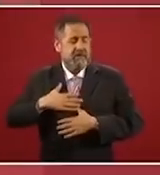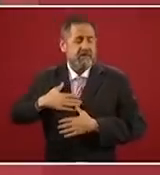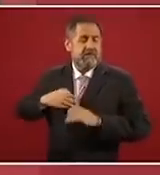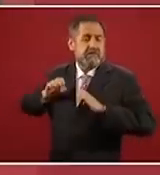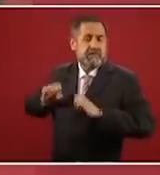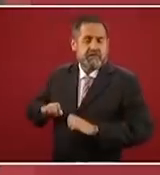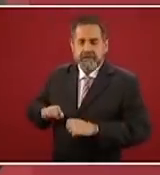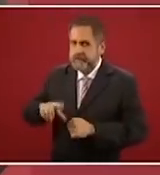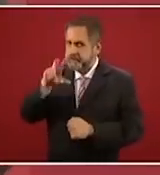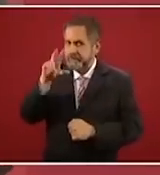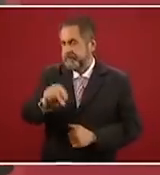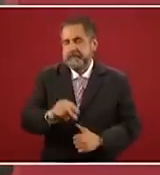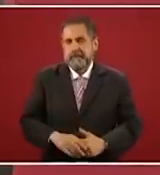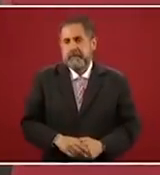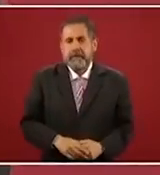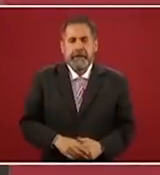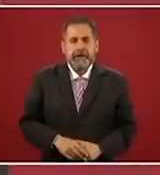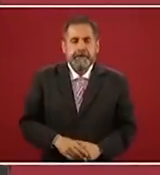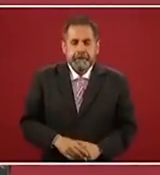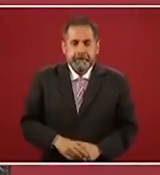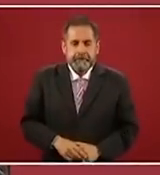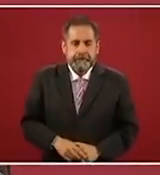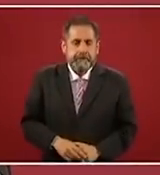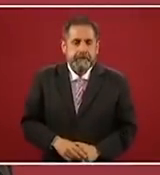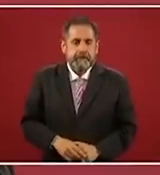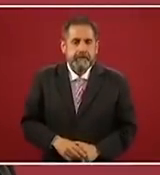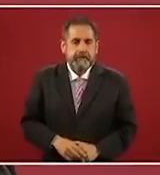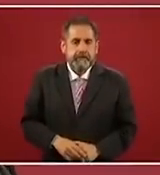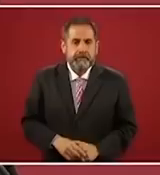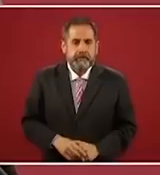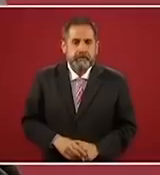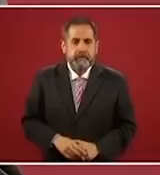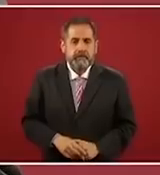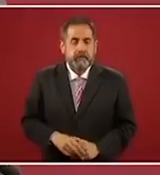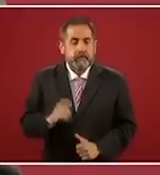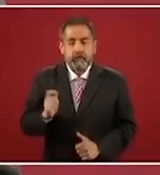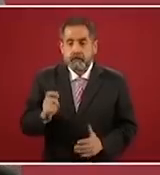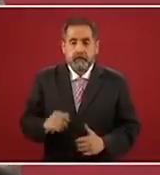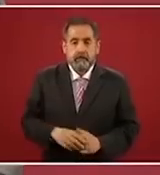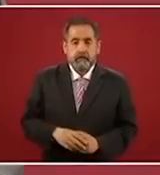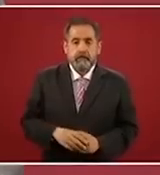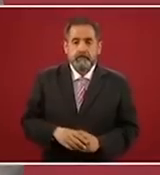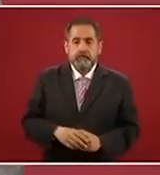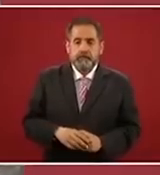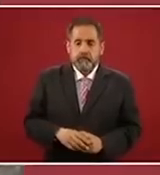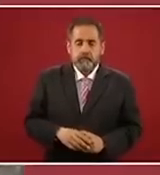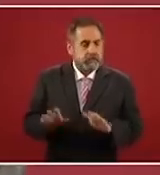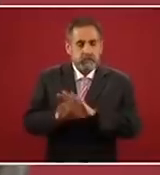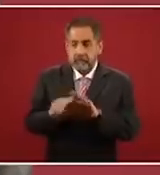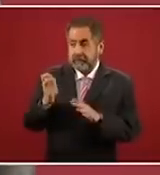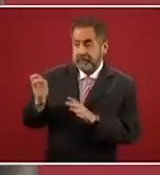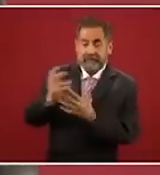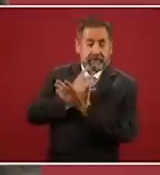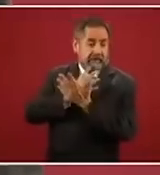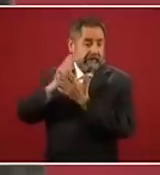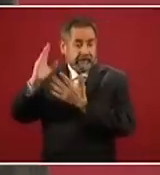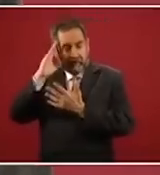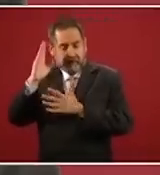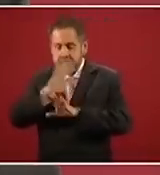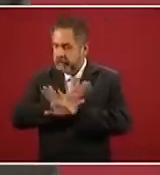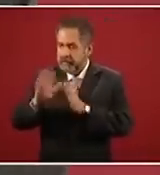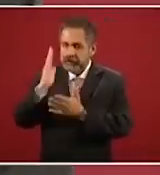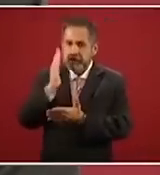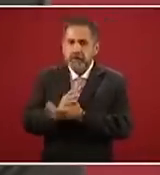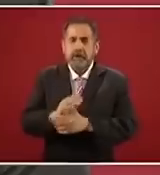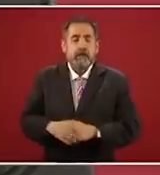¿Qué se terminen esos excesos.